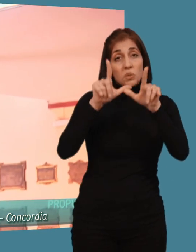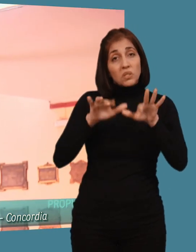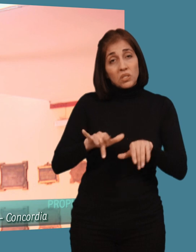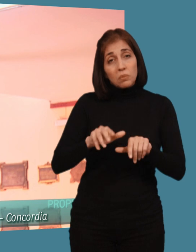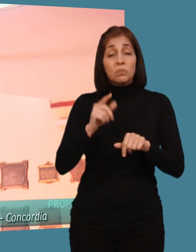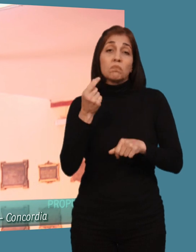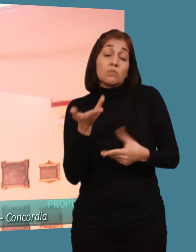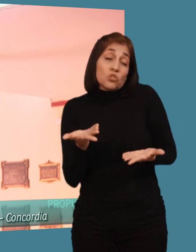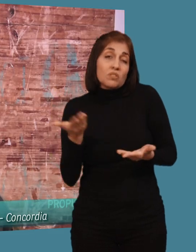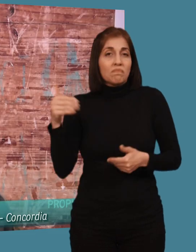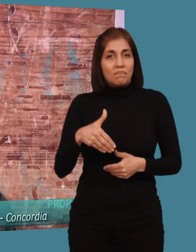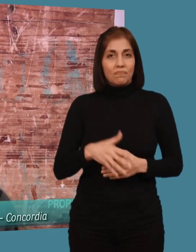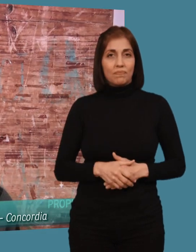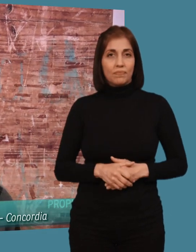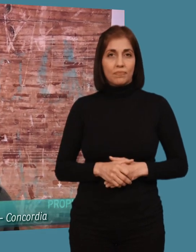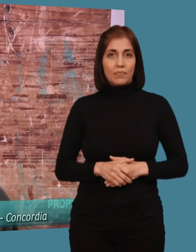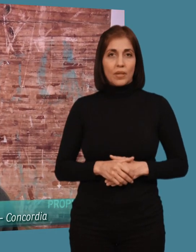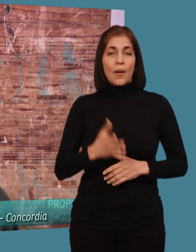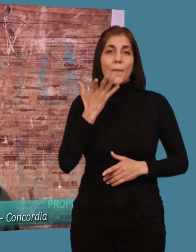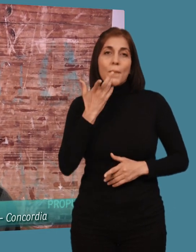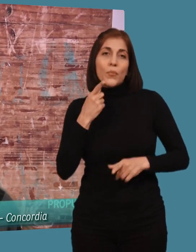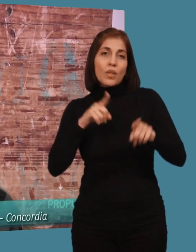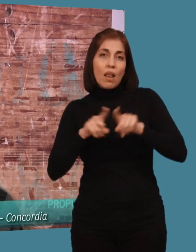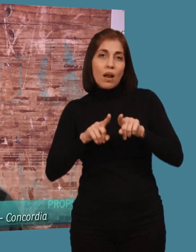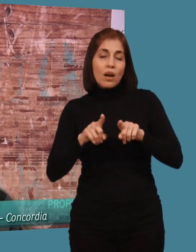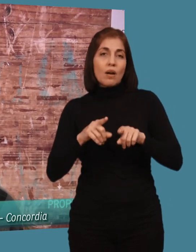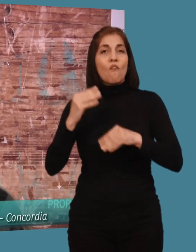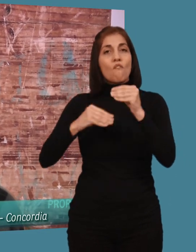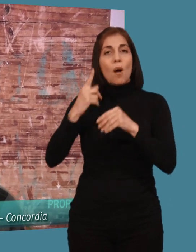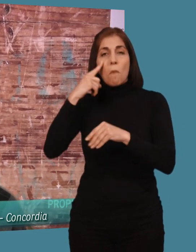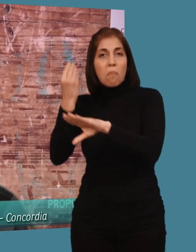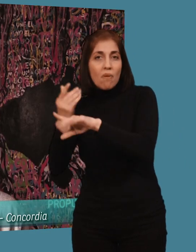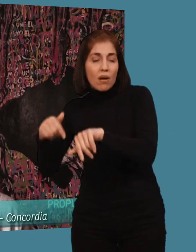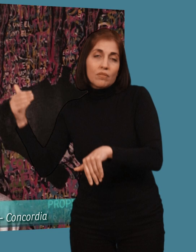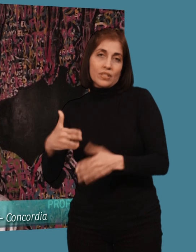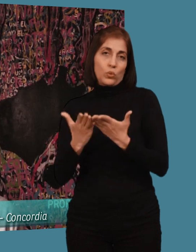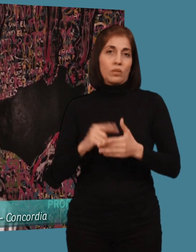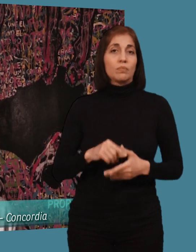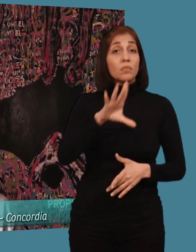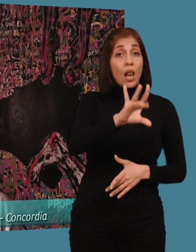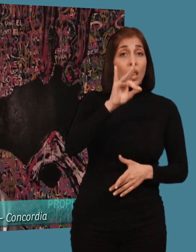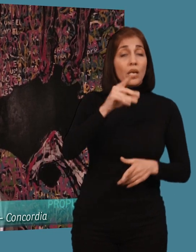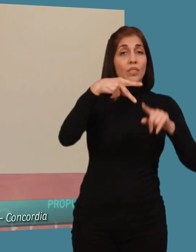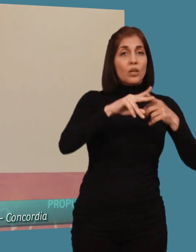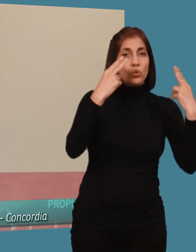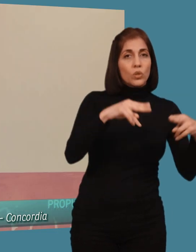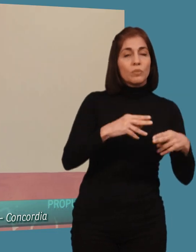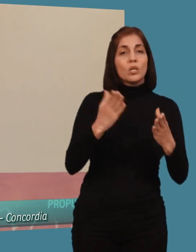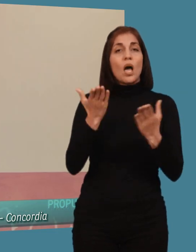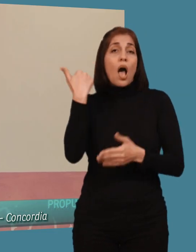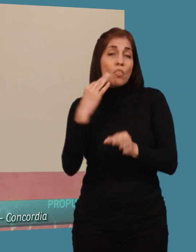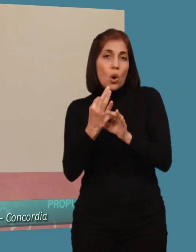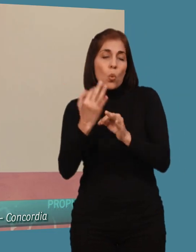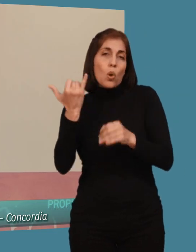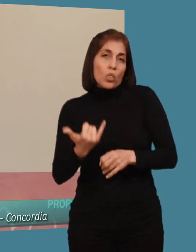tema de sistema y computación y bueno. Me gustaba la carrera, así que como tengo mucha familia acá me vine a estudiar. Elegí tecnicatura en turismo. Estuve en la escuela